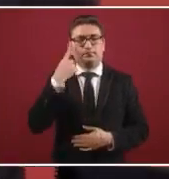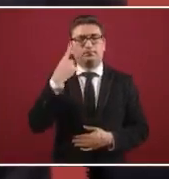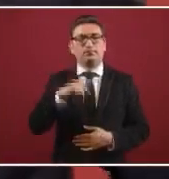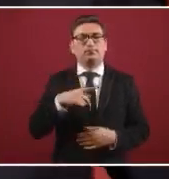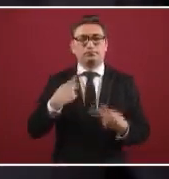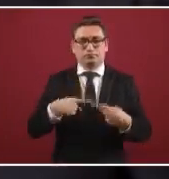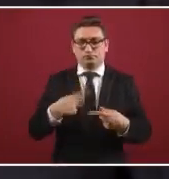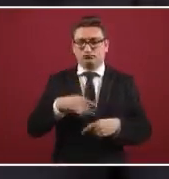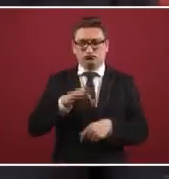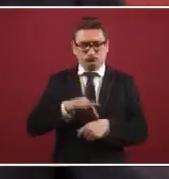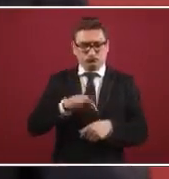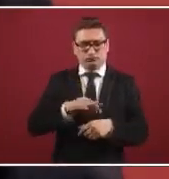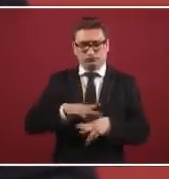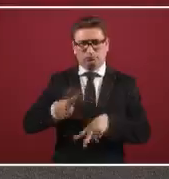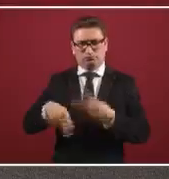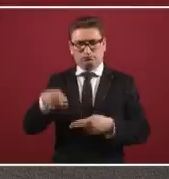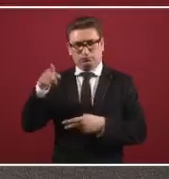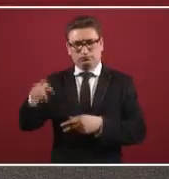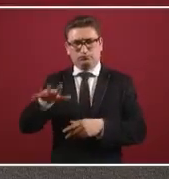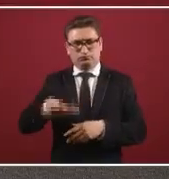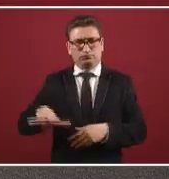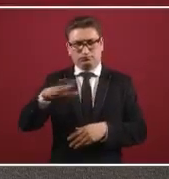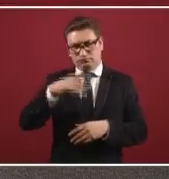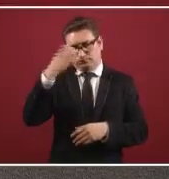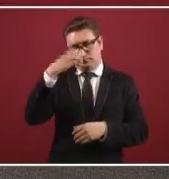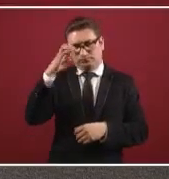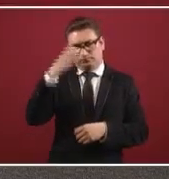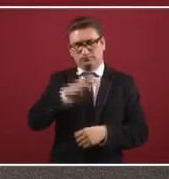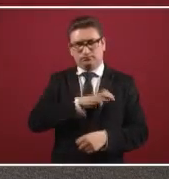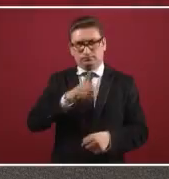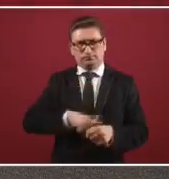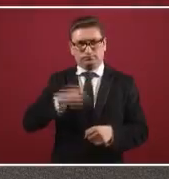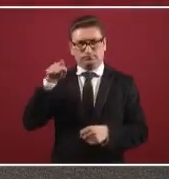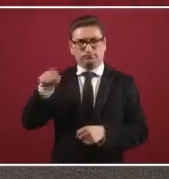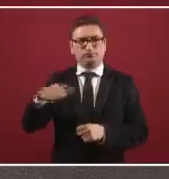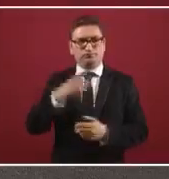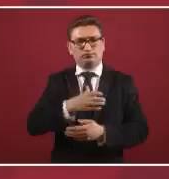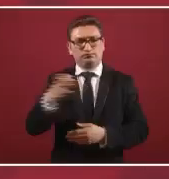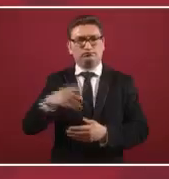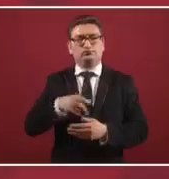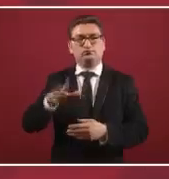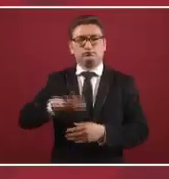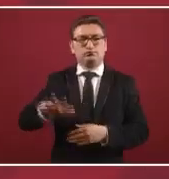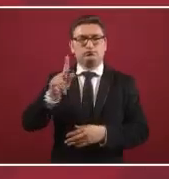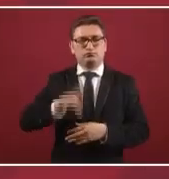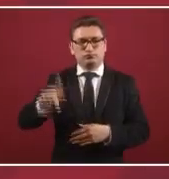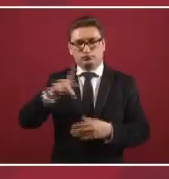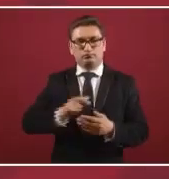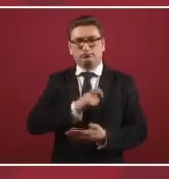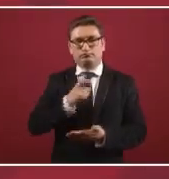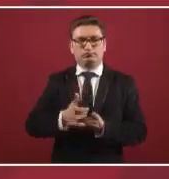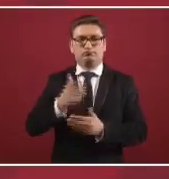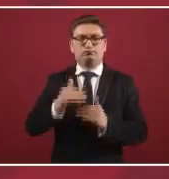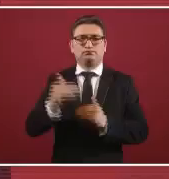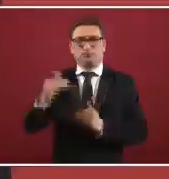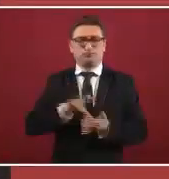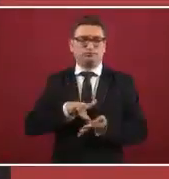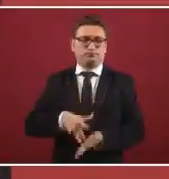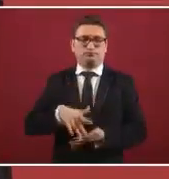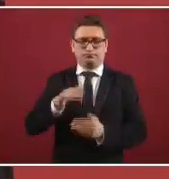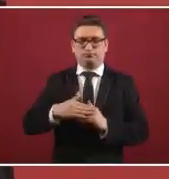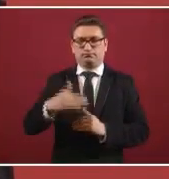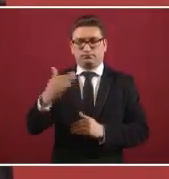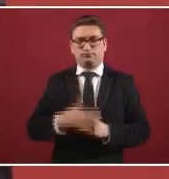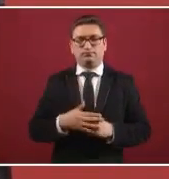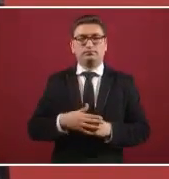falten, sí, los especialistas y apoyarlos más con recursos, que no